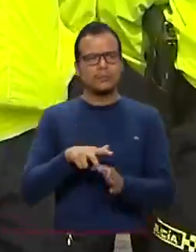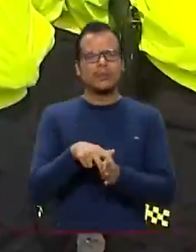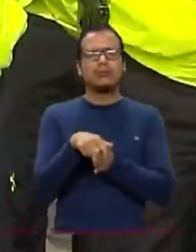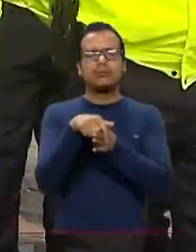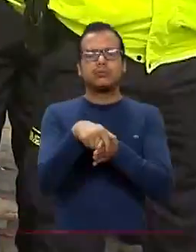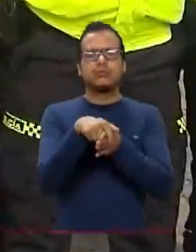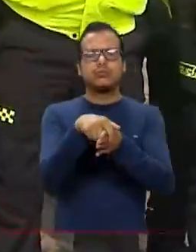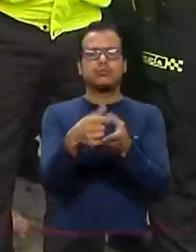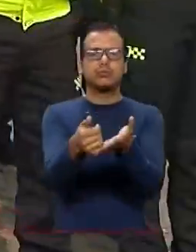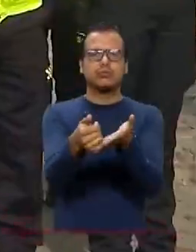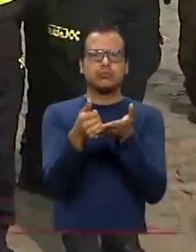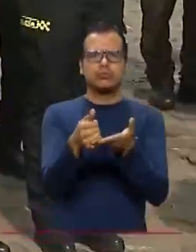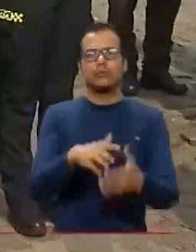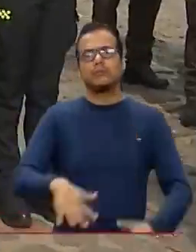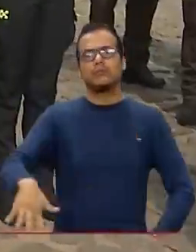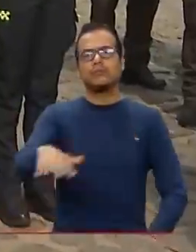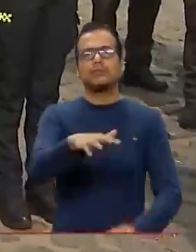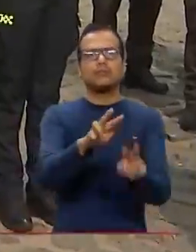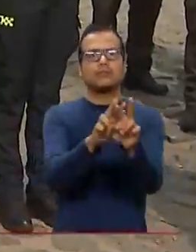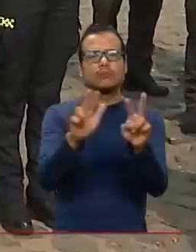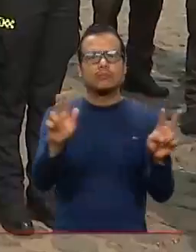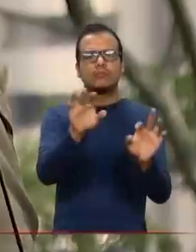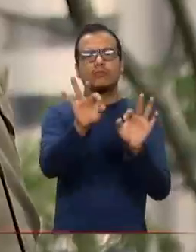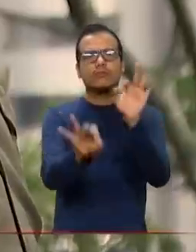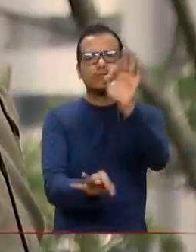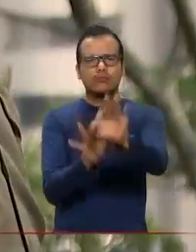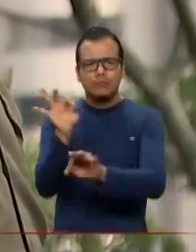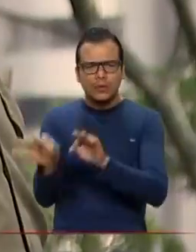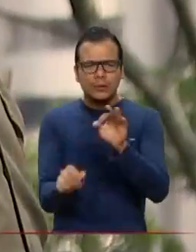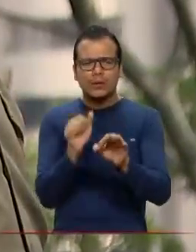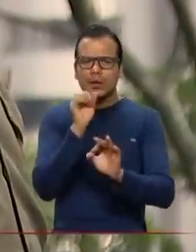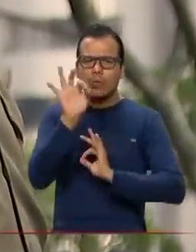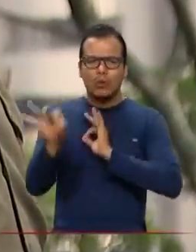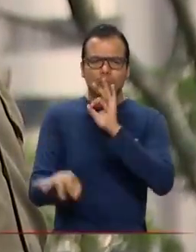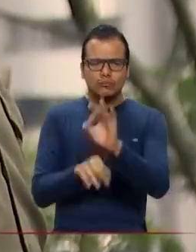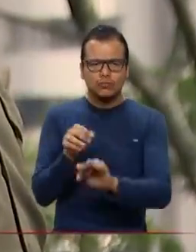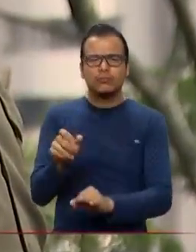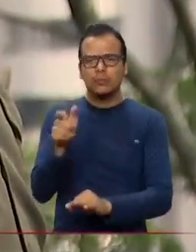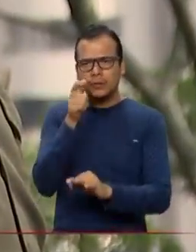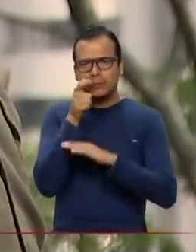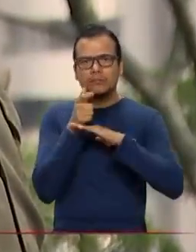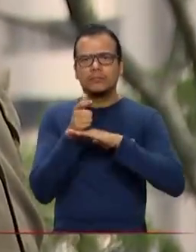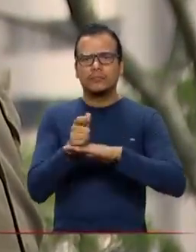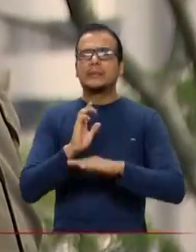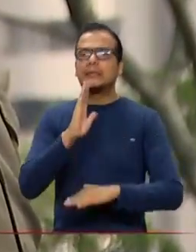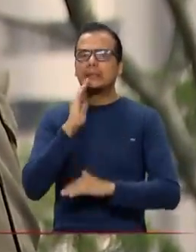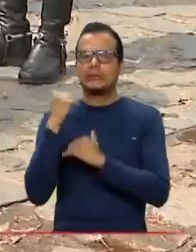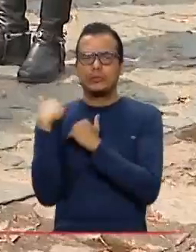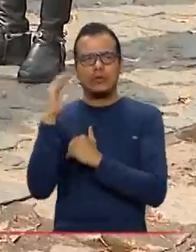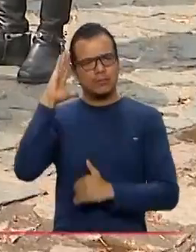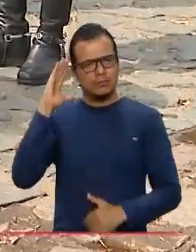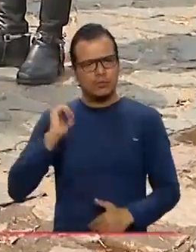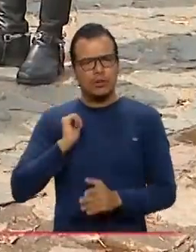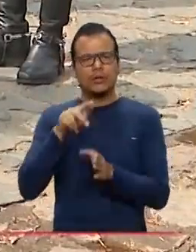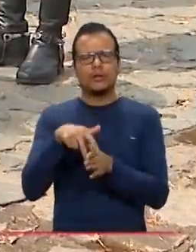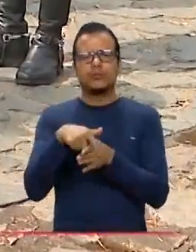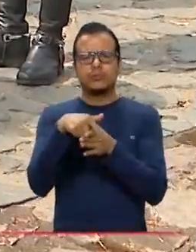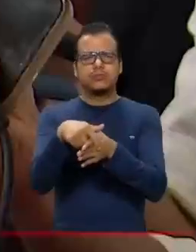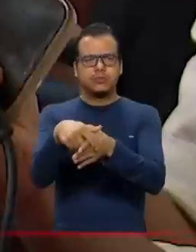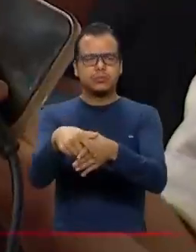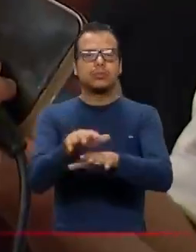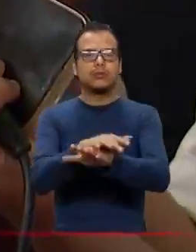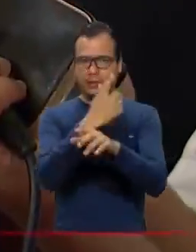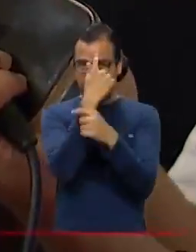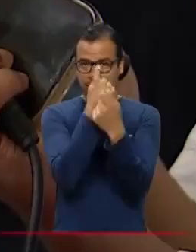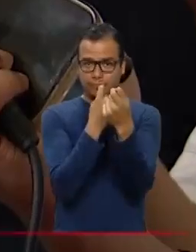eh el toda la biodiversidad el agua y eso van a estar los carabineros allá también eh Y pues por supuesto toda la